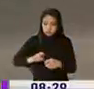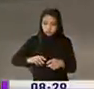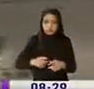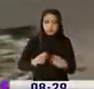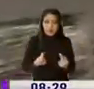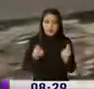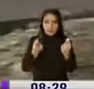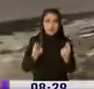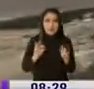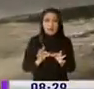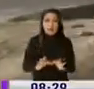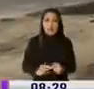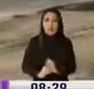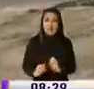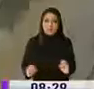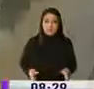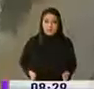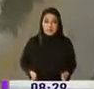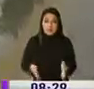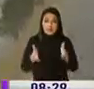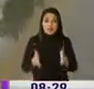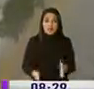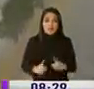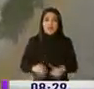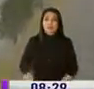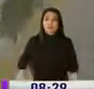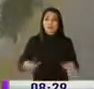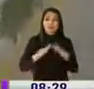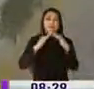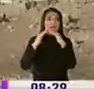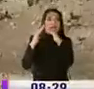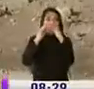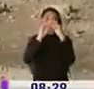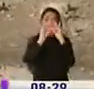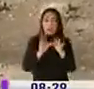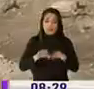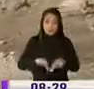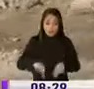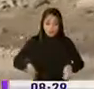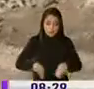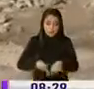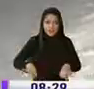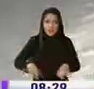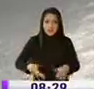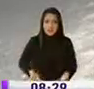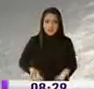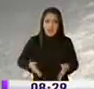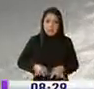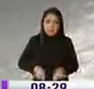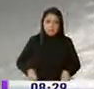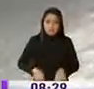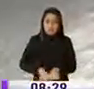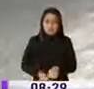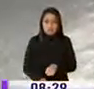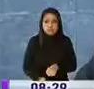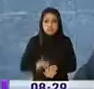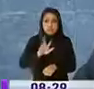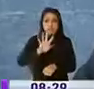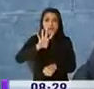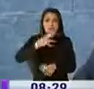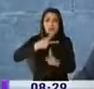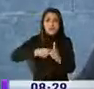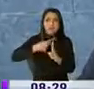no es solo en esta calle. En todas las casas que arreglan la tubería, ya sea por aumento de potencia, que de 3 a 4 meses